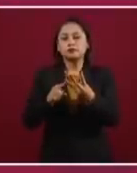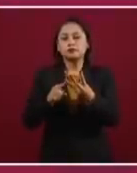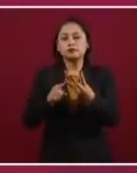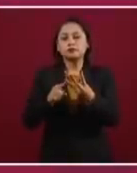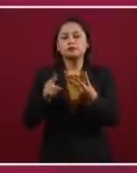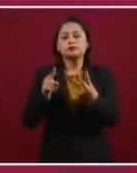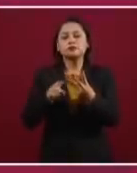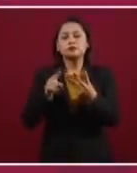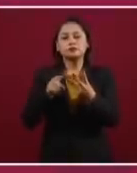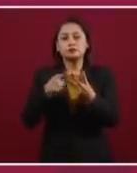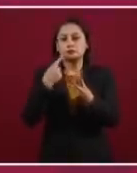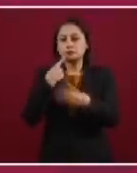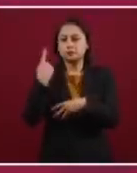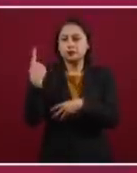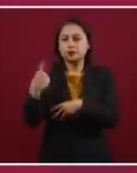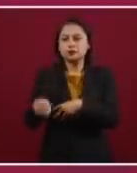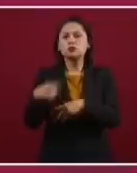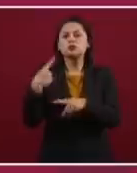oficina